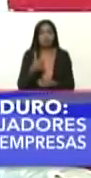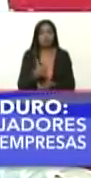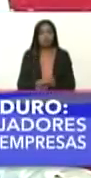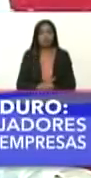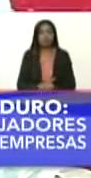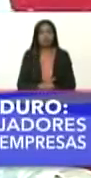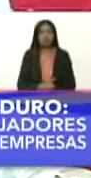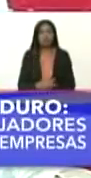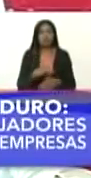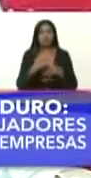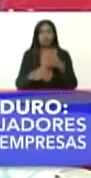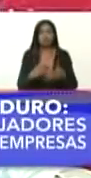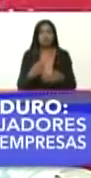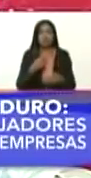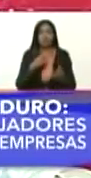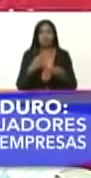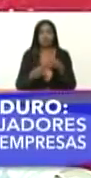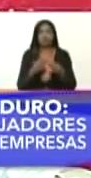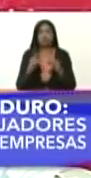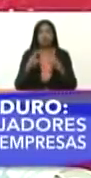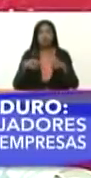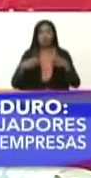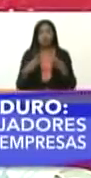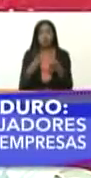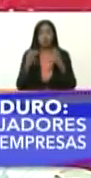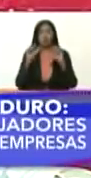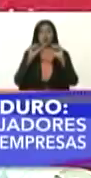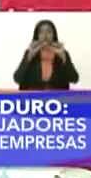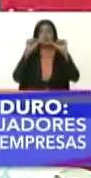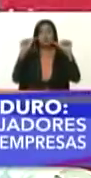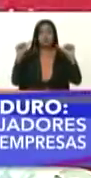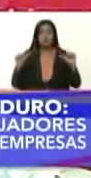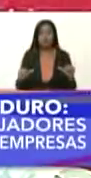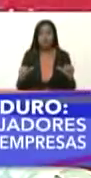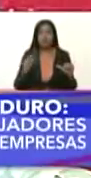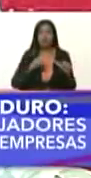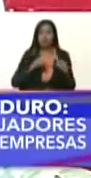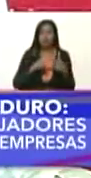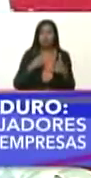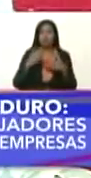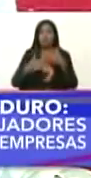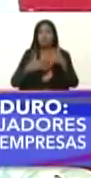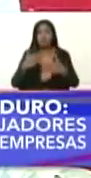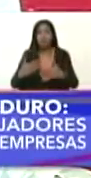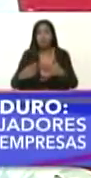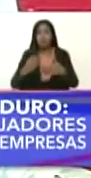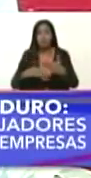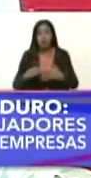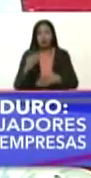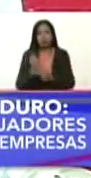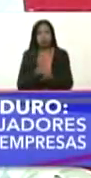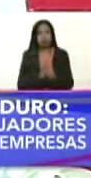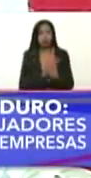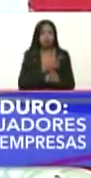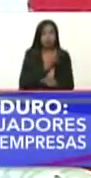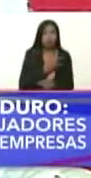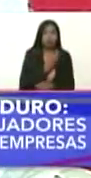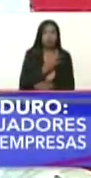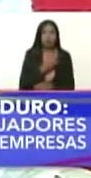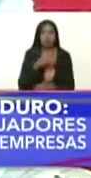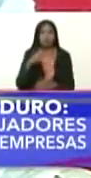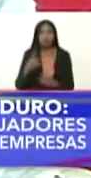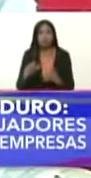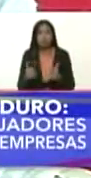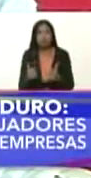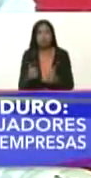Claro. Paso a paso. Estamos creando un nuevo sistema. Y bueno, poco a poco, después vamos con los trabajadores universitarios que ya